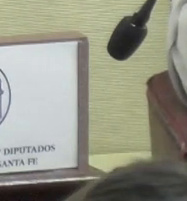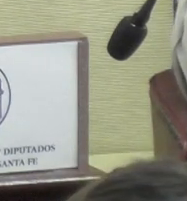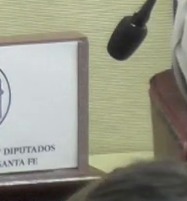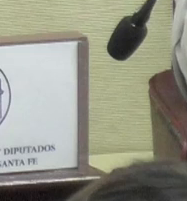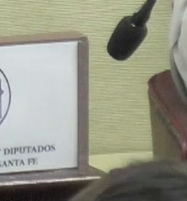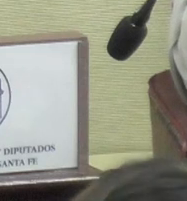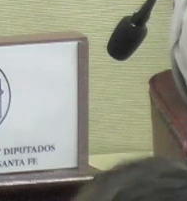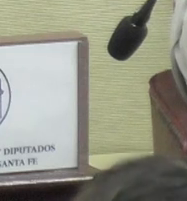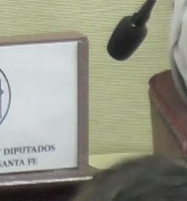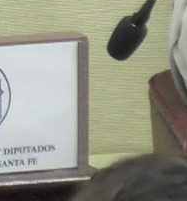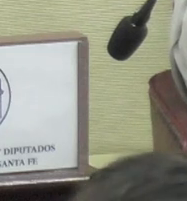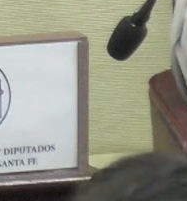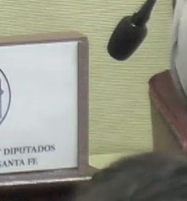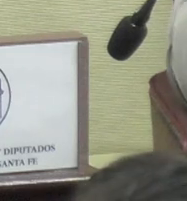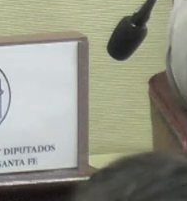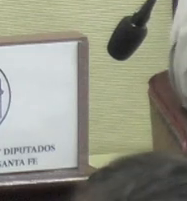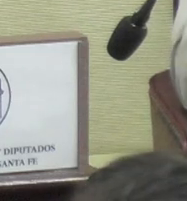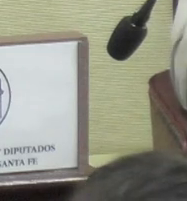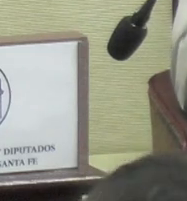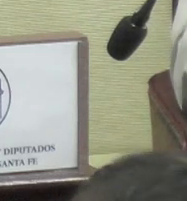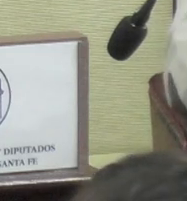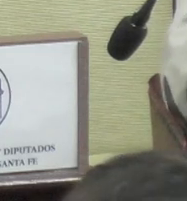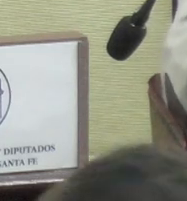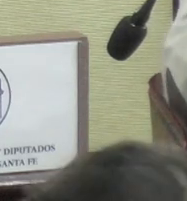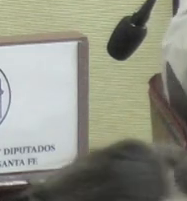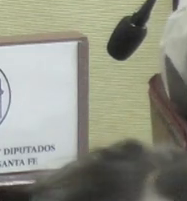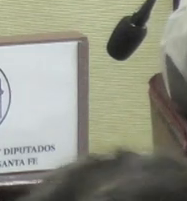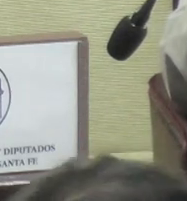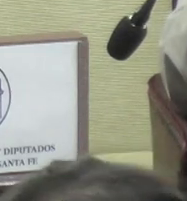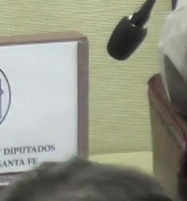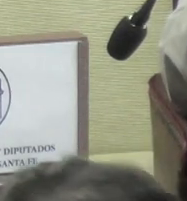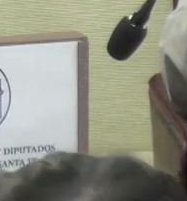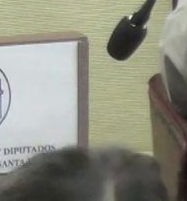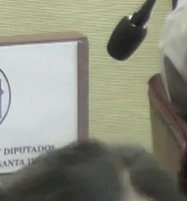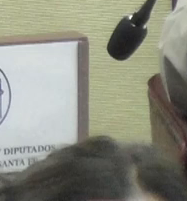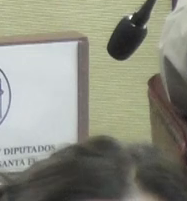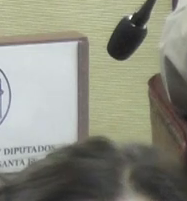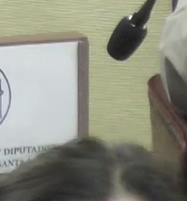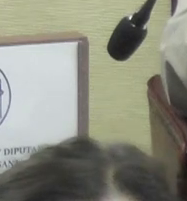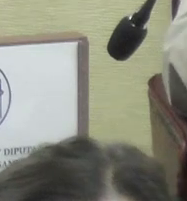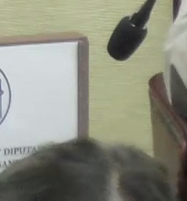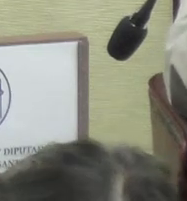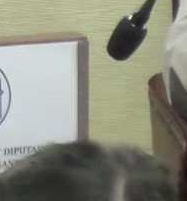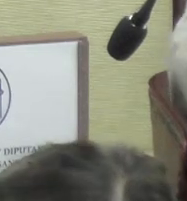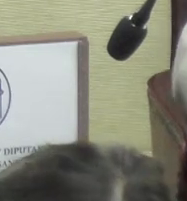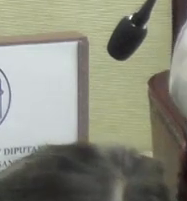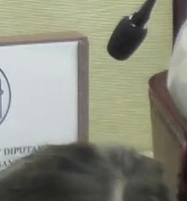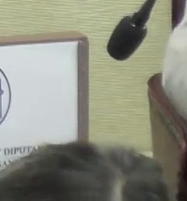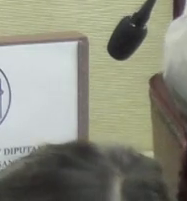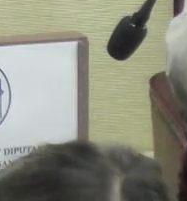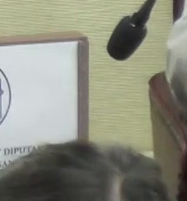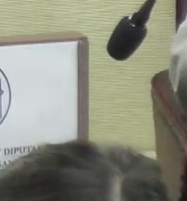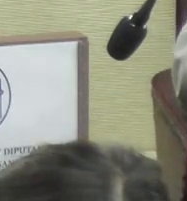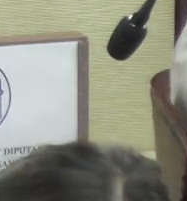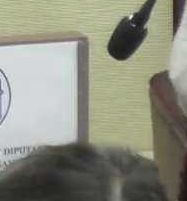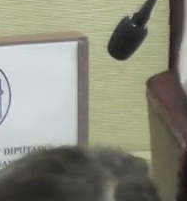ciudades más grandes de nuestro país y disfrutando de una convocatoria que no solo fue para